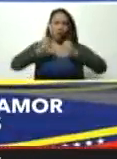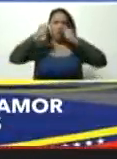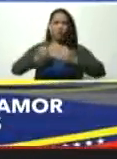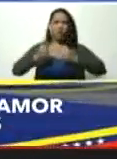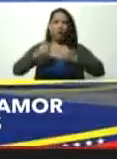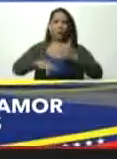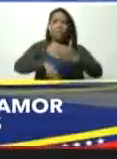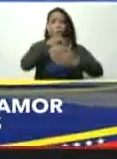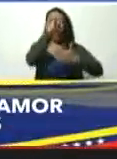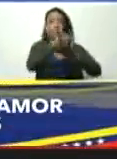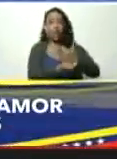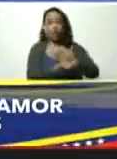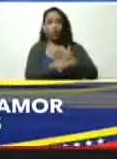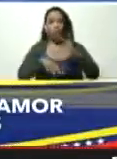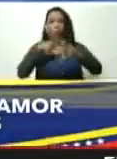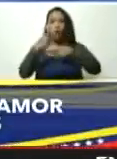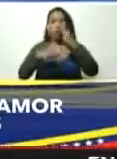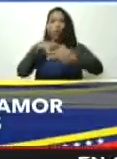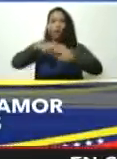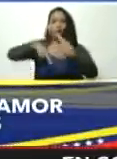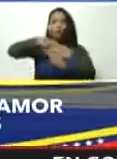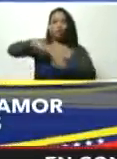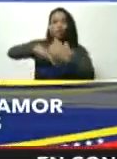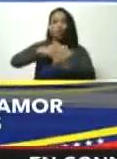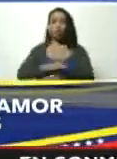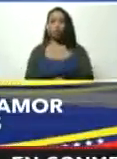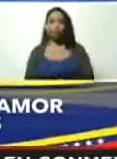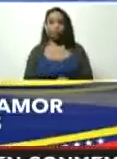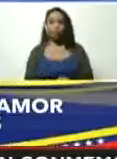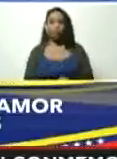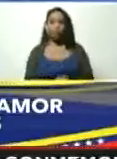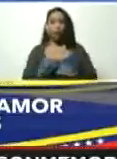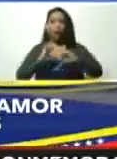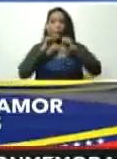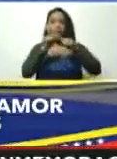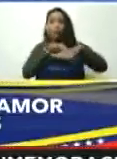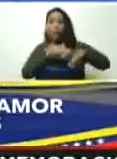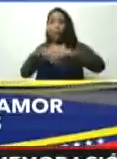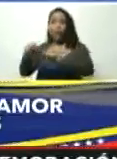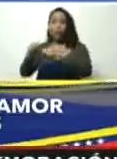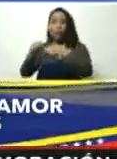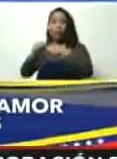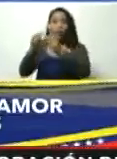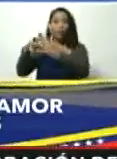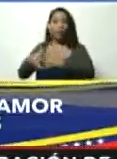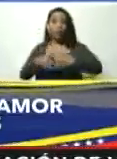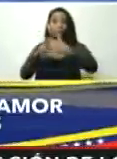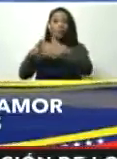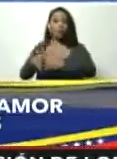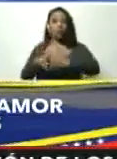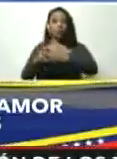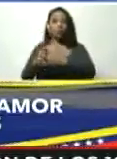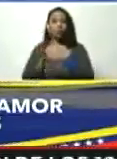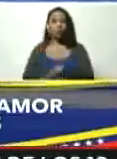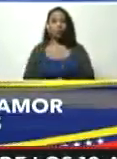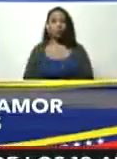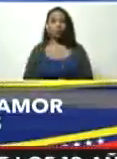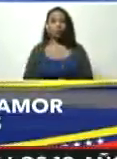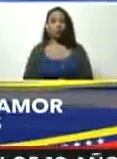proyecto político revolucionario, empezando desde el imperialismo norteamericano. Se requería